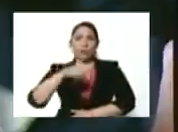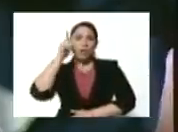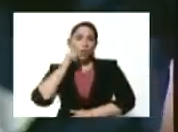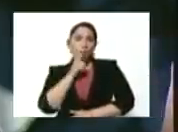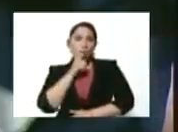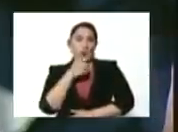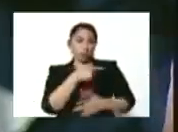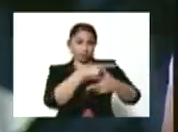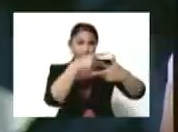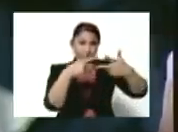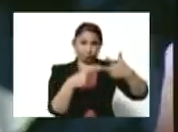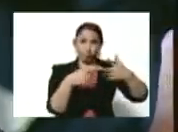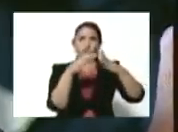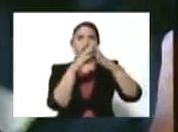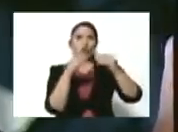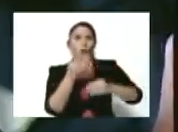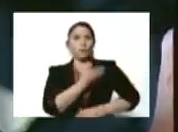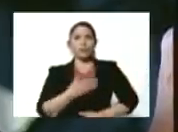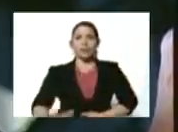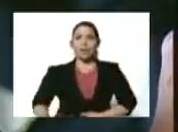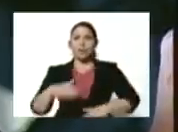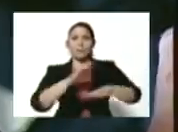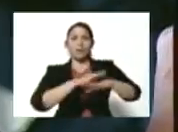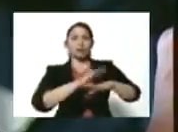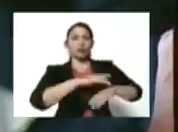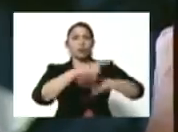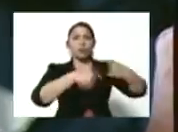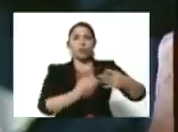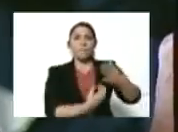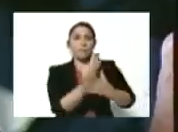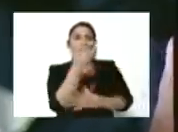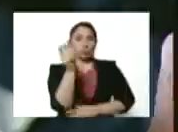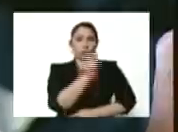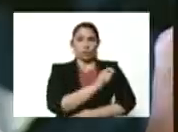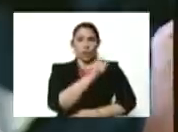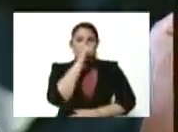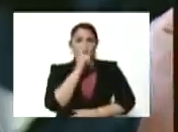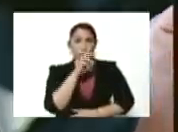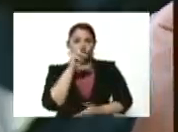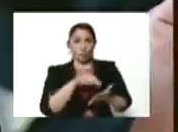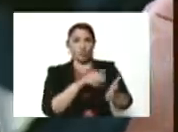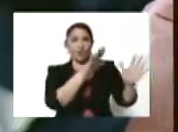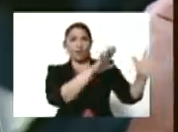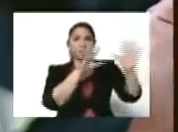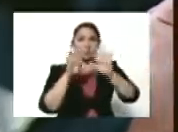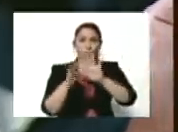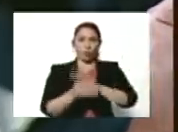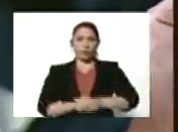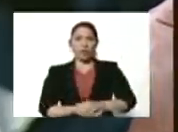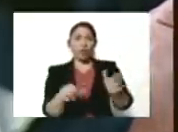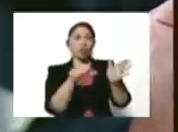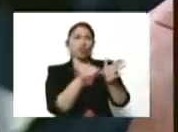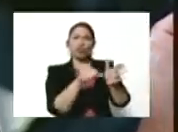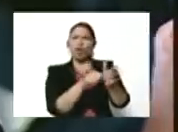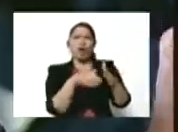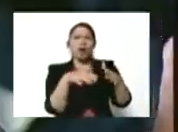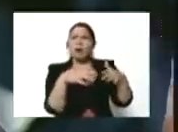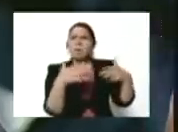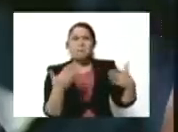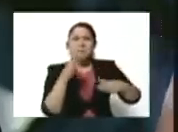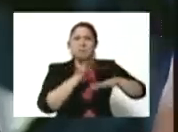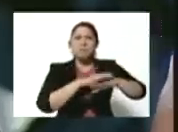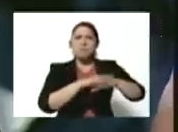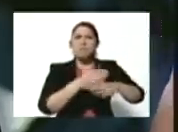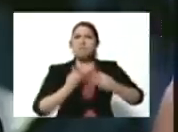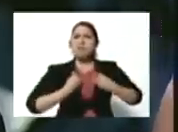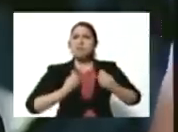Le repito, todo esto, presidente, ocurrió después de mayo del año 2019. ¿Dónde se encontraba